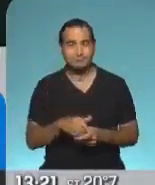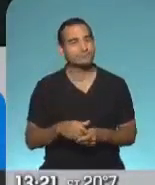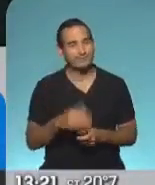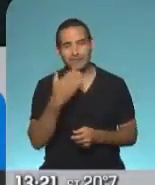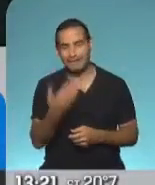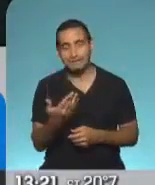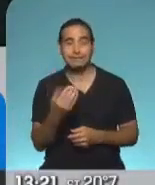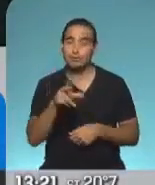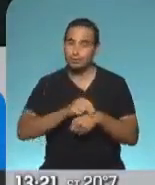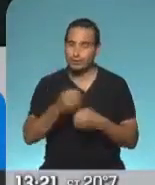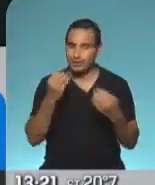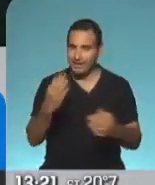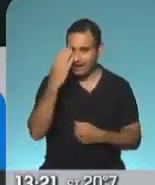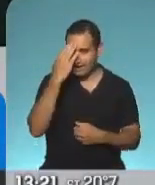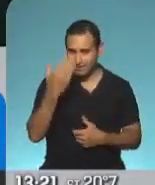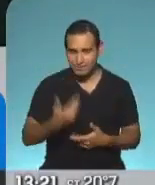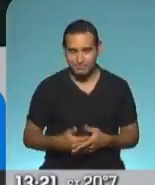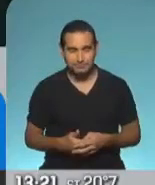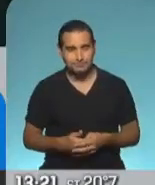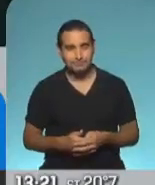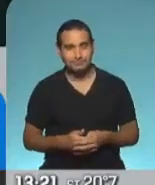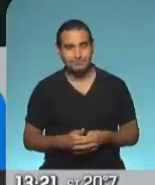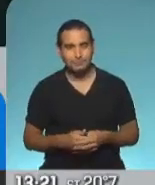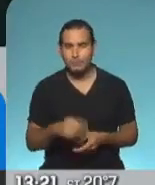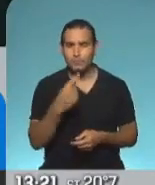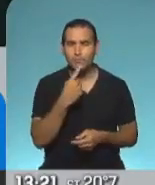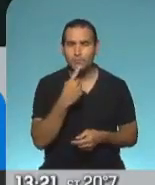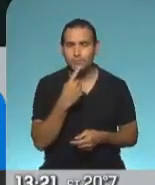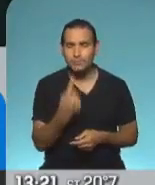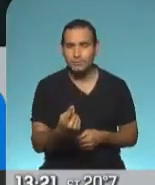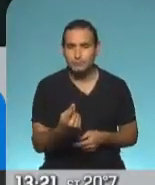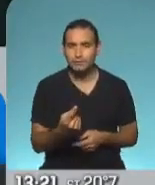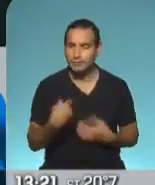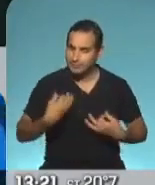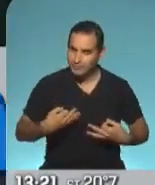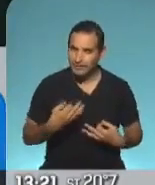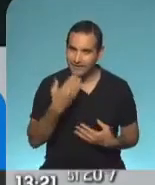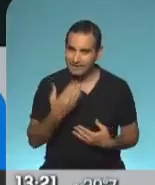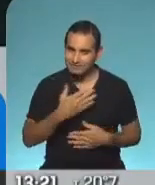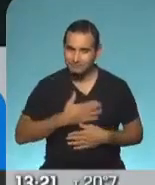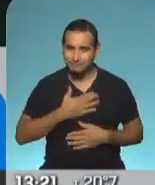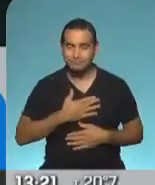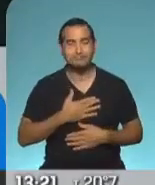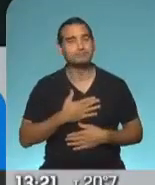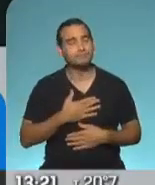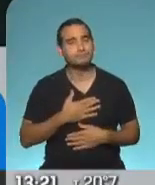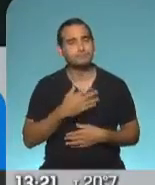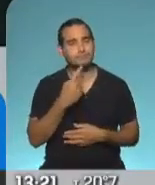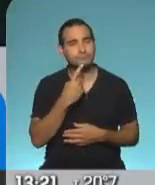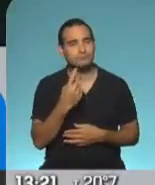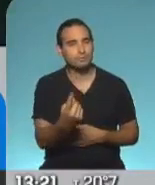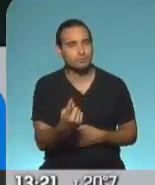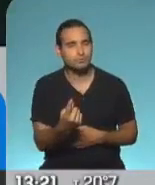Laura. ¿Qué tal, doctor? Alejandro Puertas lo saluda. La pregunta es... Bien, un gusto nuevamente, como siempre. La pregunta